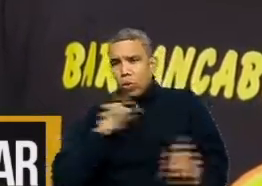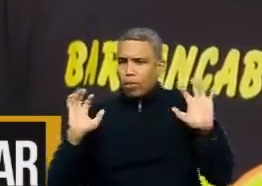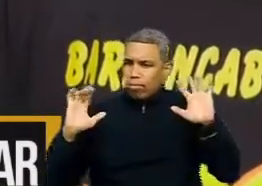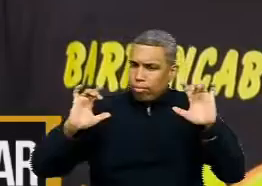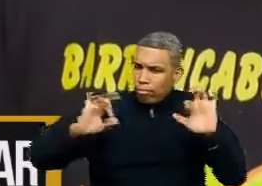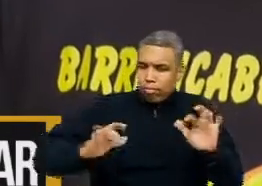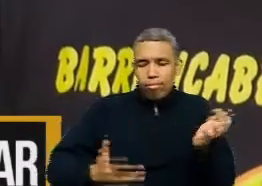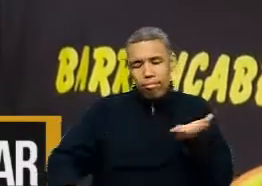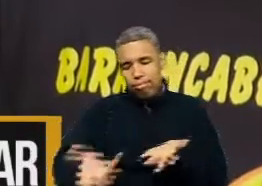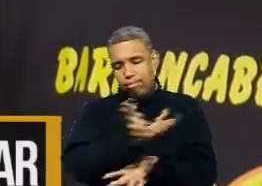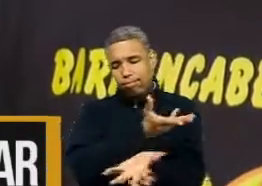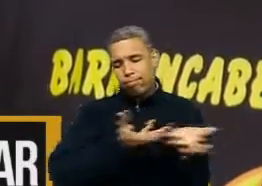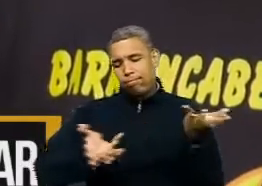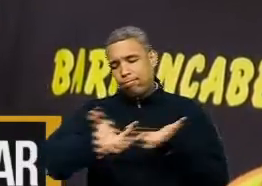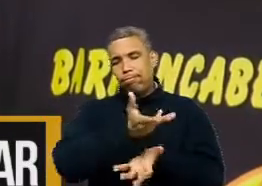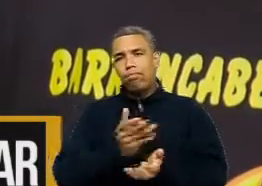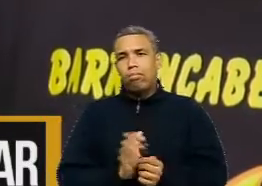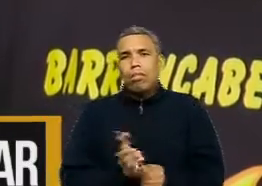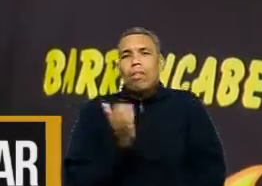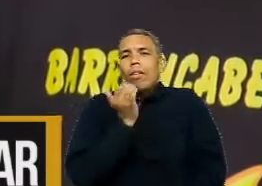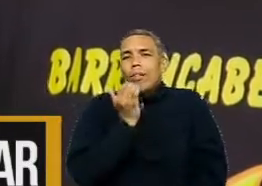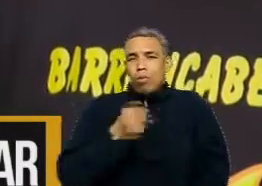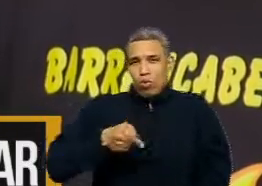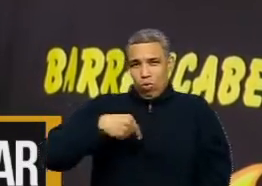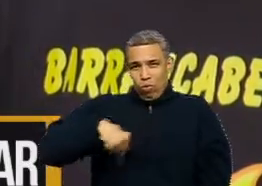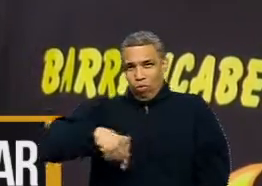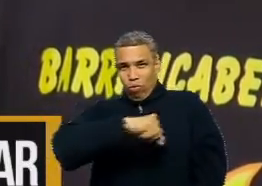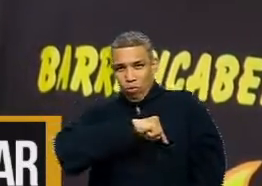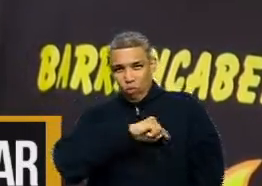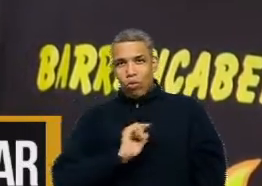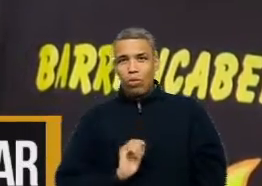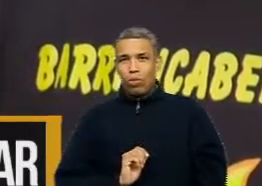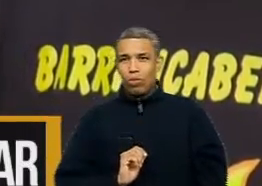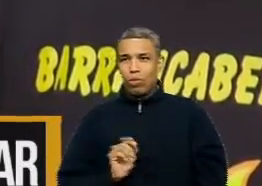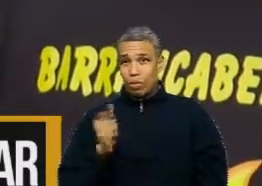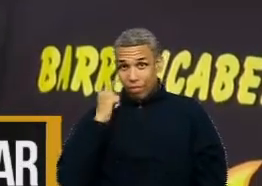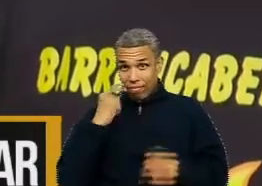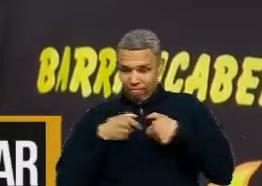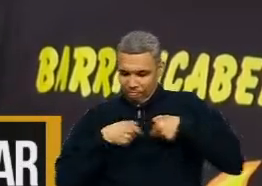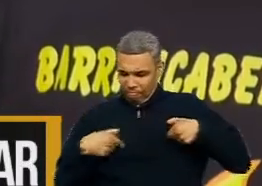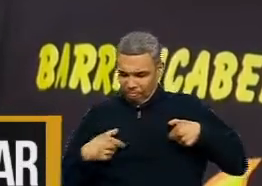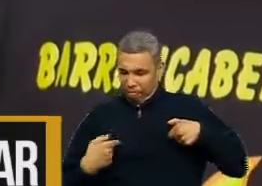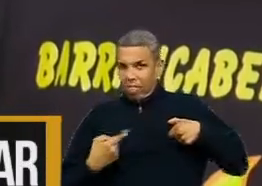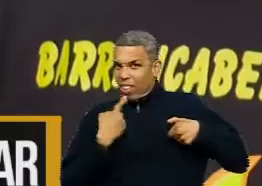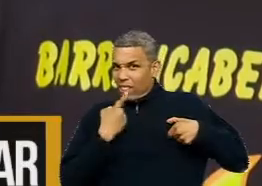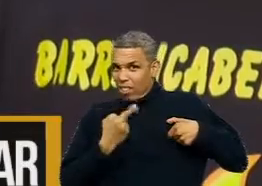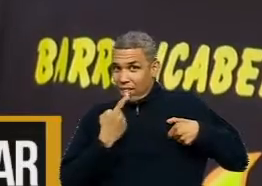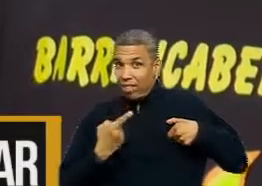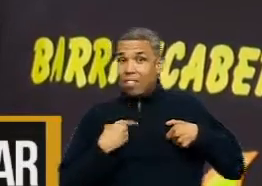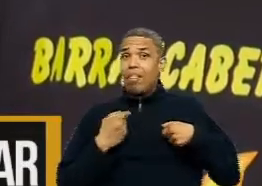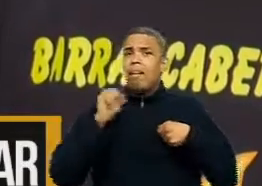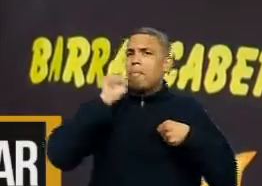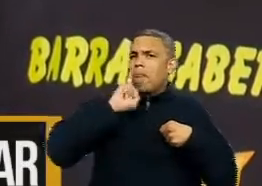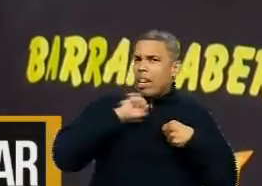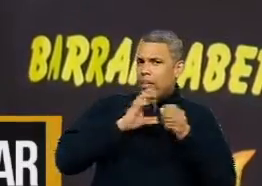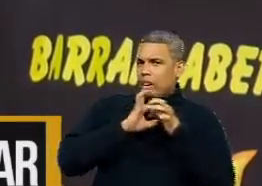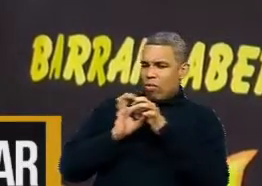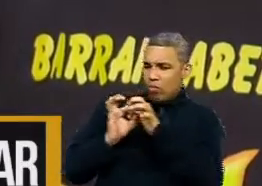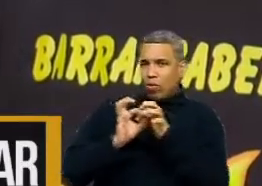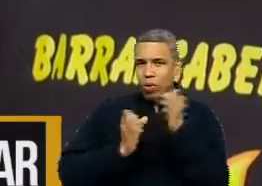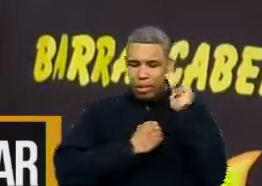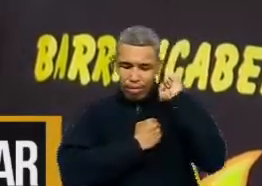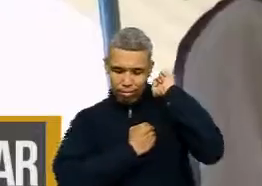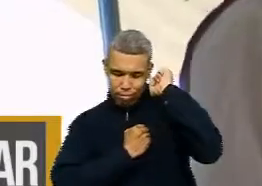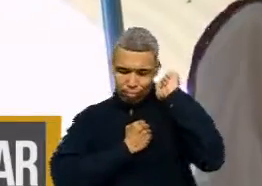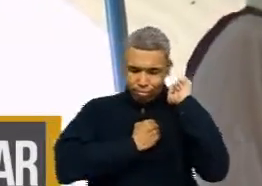ejemplo, nosotros como familia, si ustedes ven nuestro eslogan, dice Barranca Bermeja rumbea en familia, porque el barranqueño rumbea